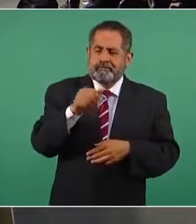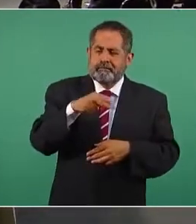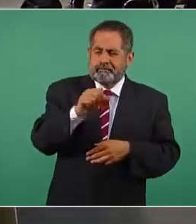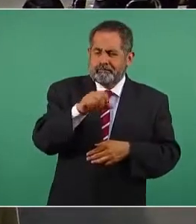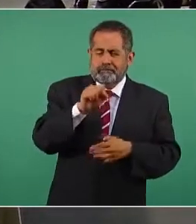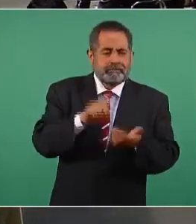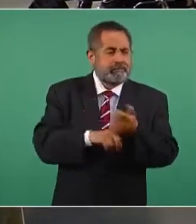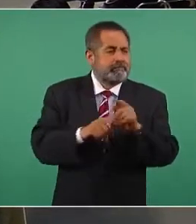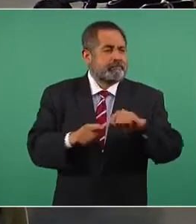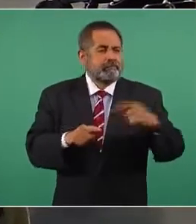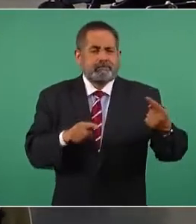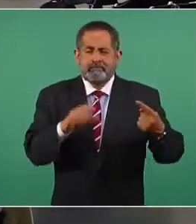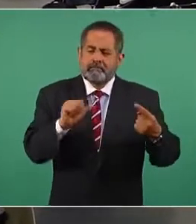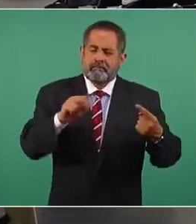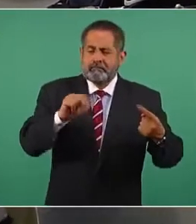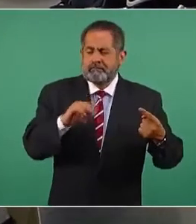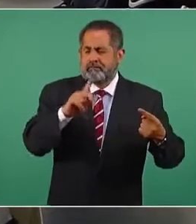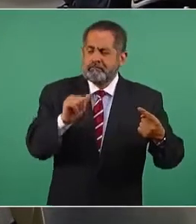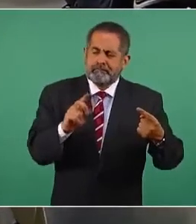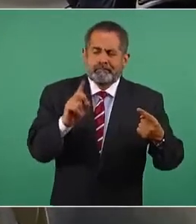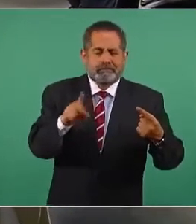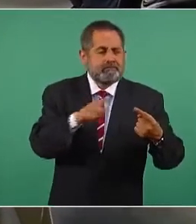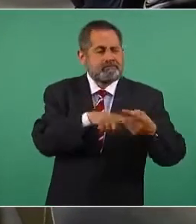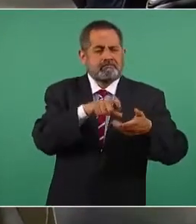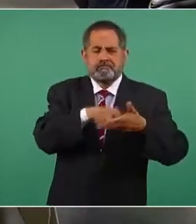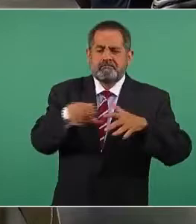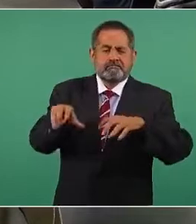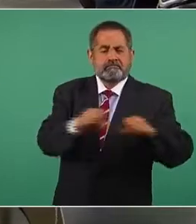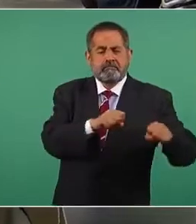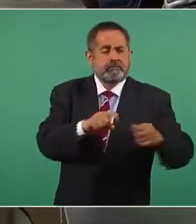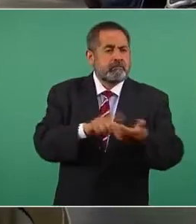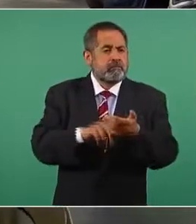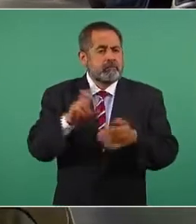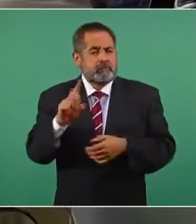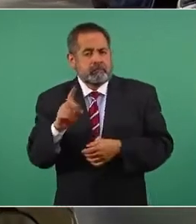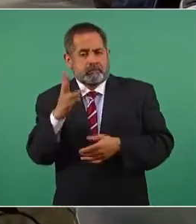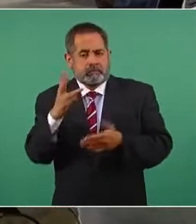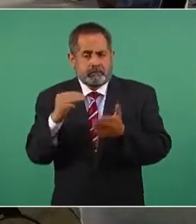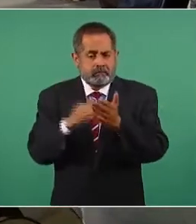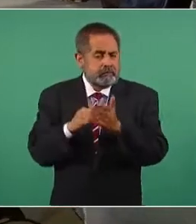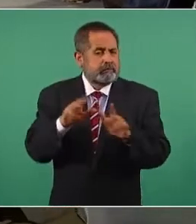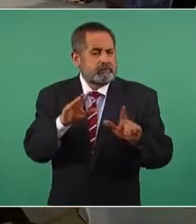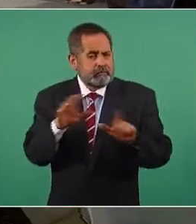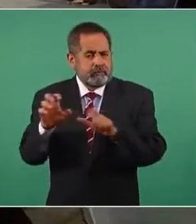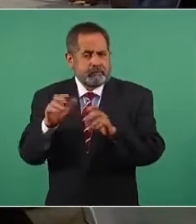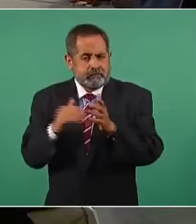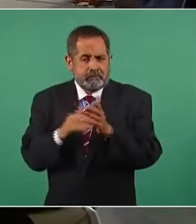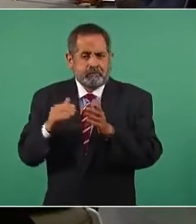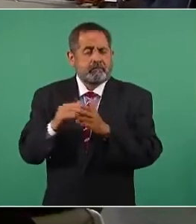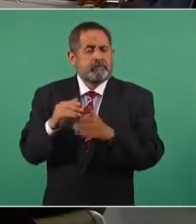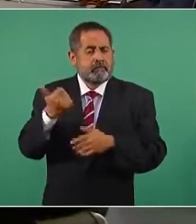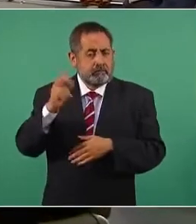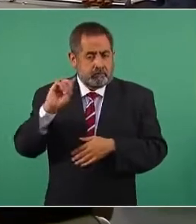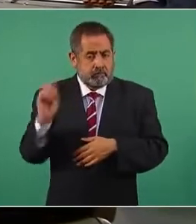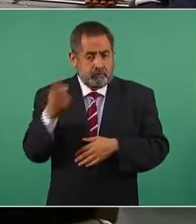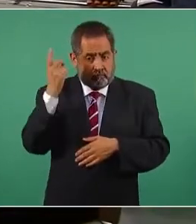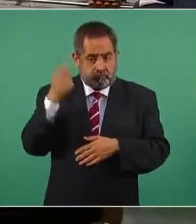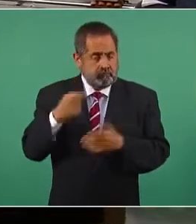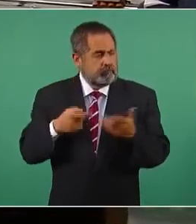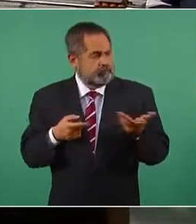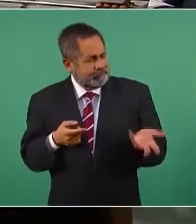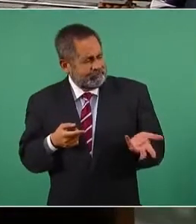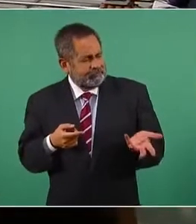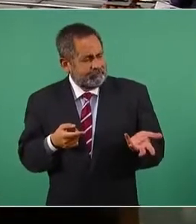empresa Canadian National Railway, por un total de 33.700 millones de dólares.